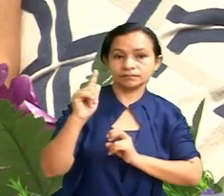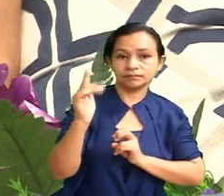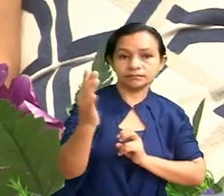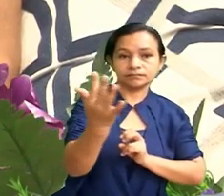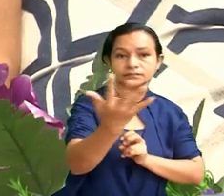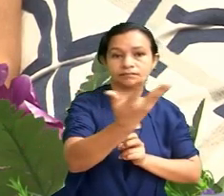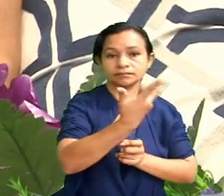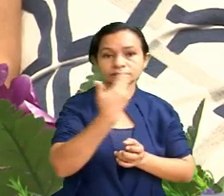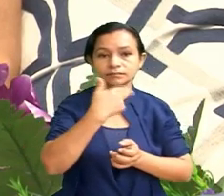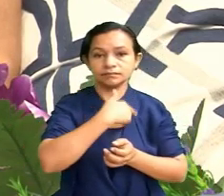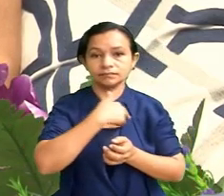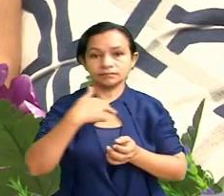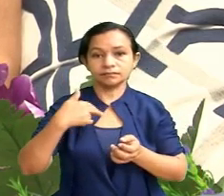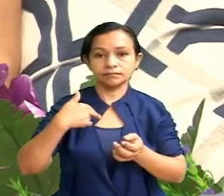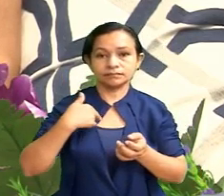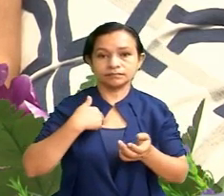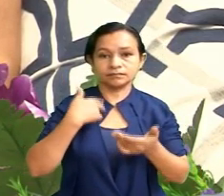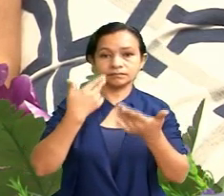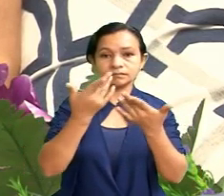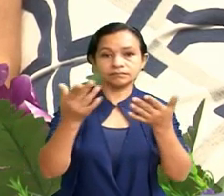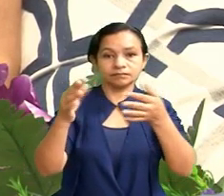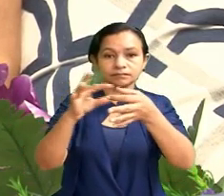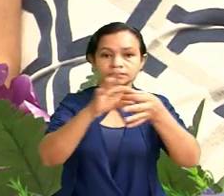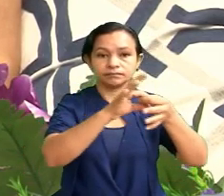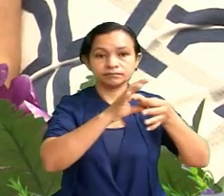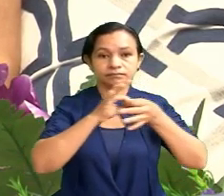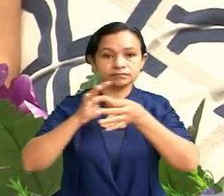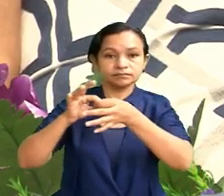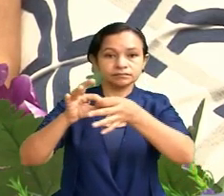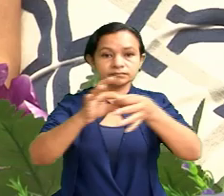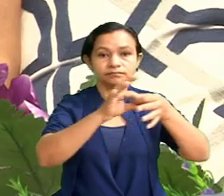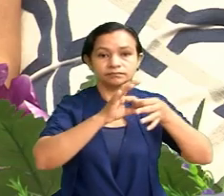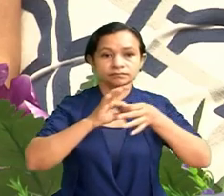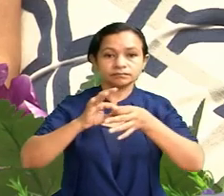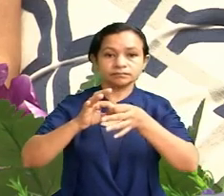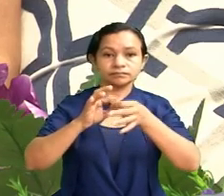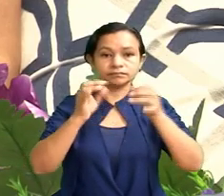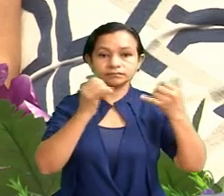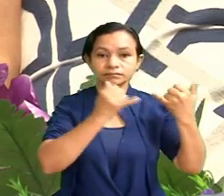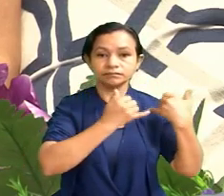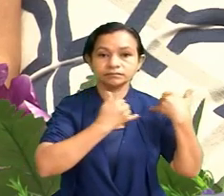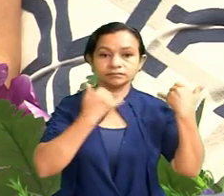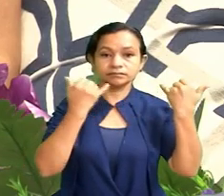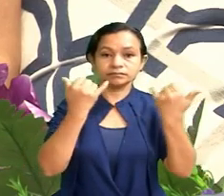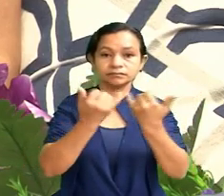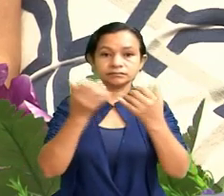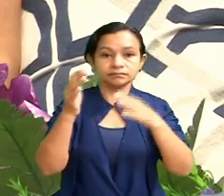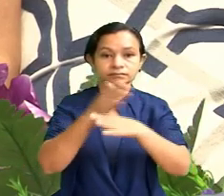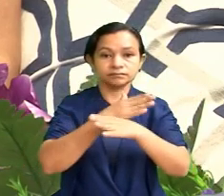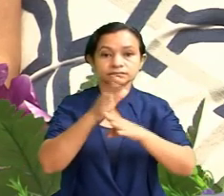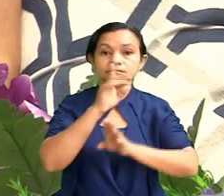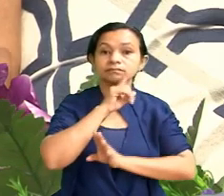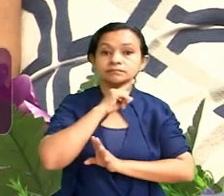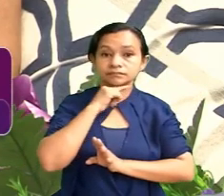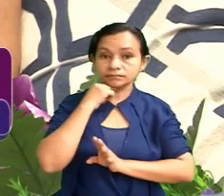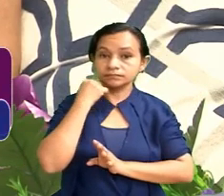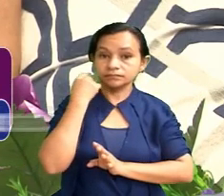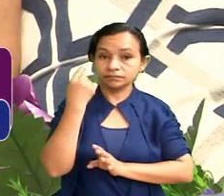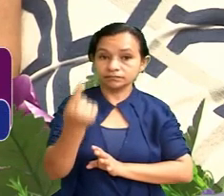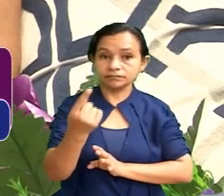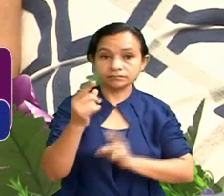garantizar pero también en articulación de complementariedad con las instituciones entonces efectivamente pues en